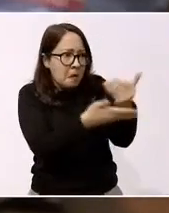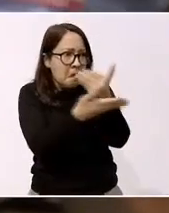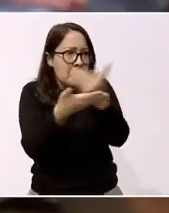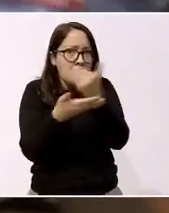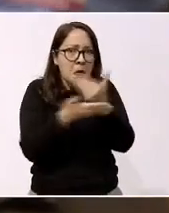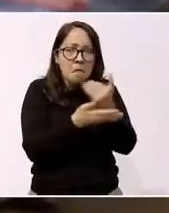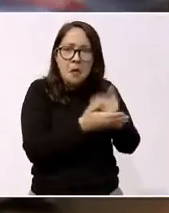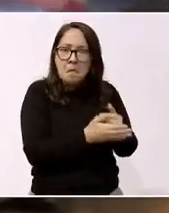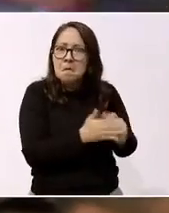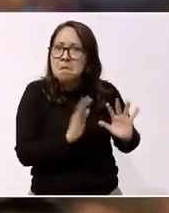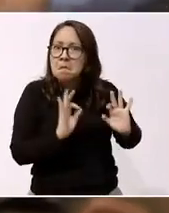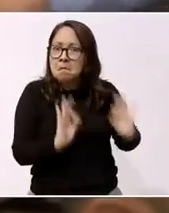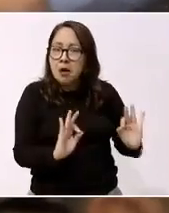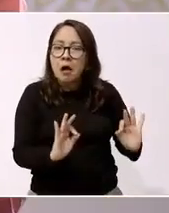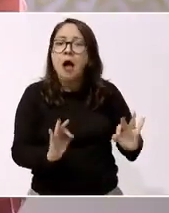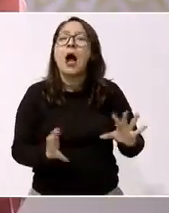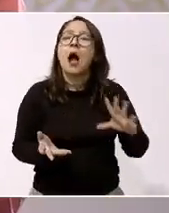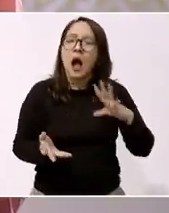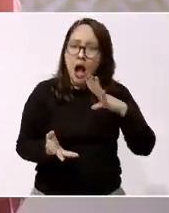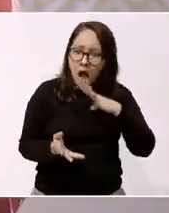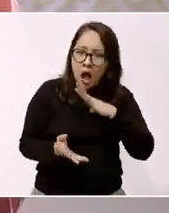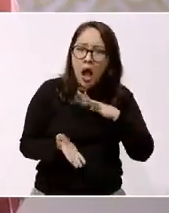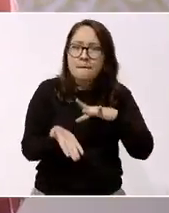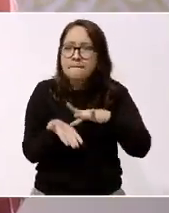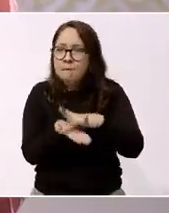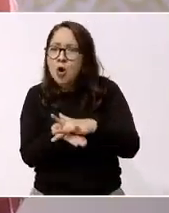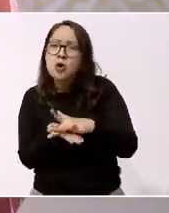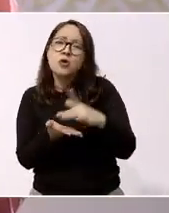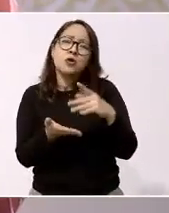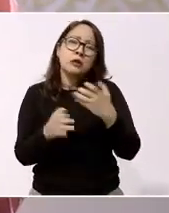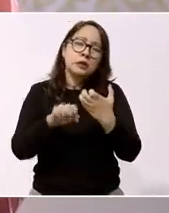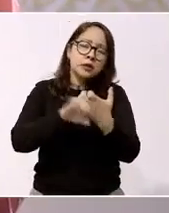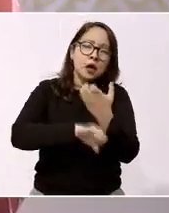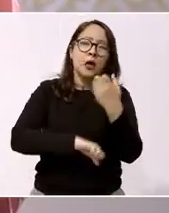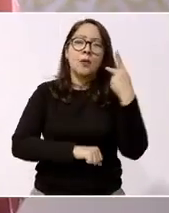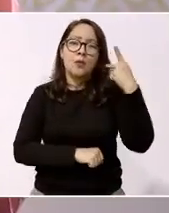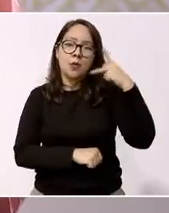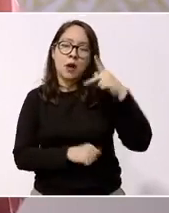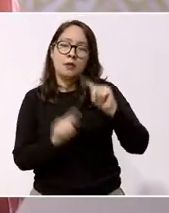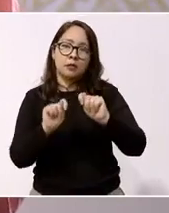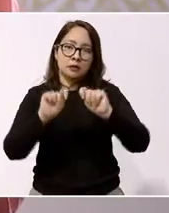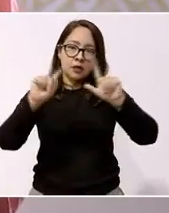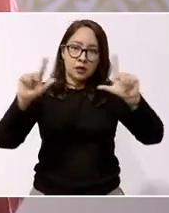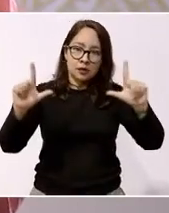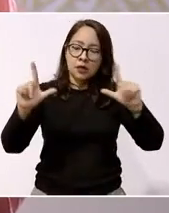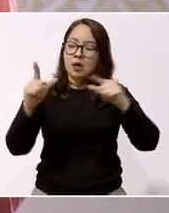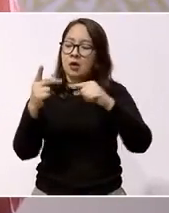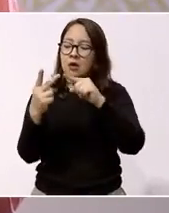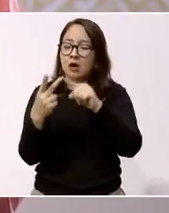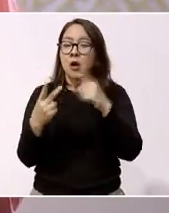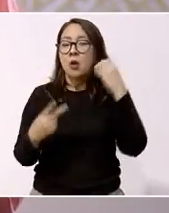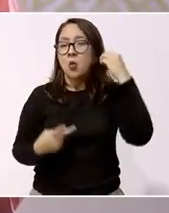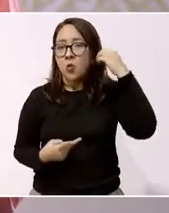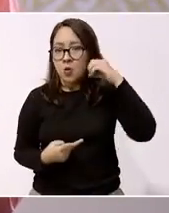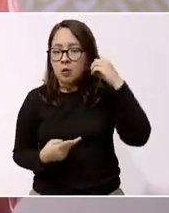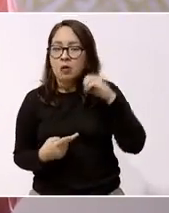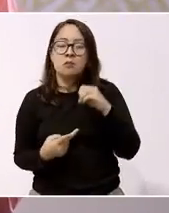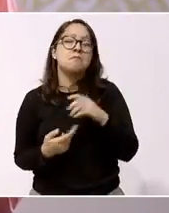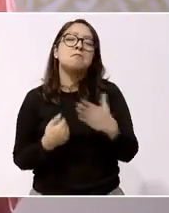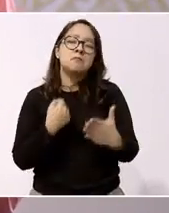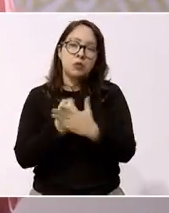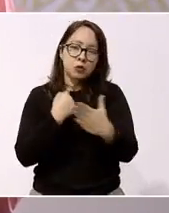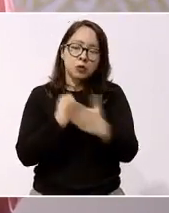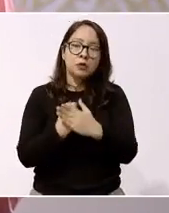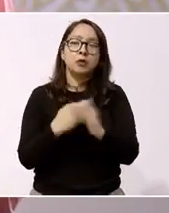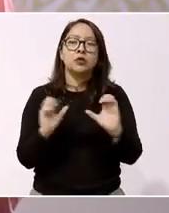ese programa para Puebla, para Tlaxcala, para Oaxaca, lo va a